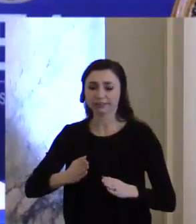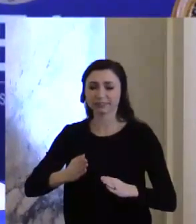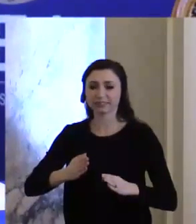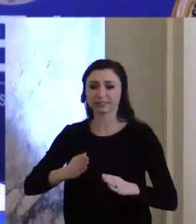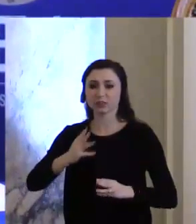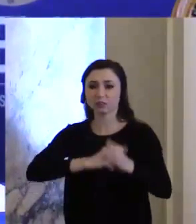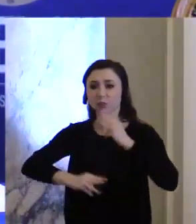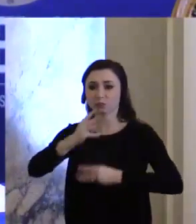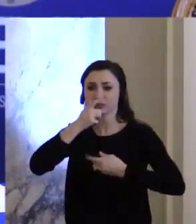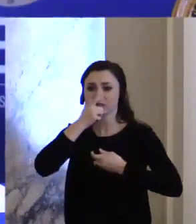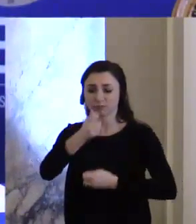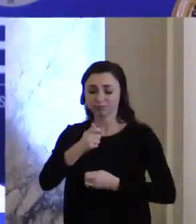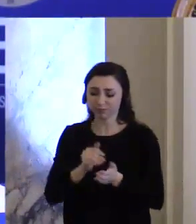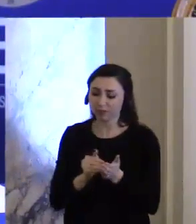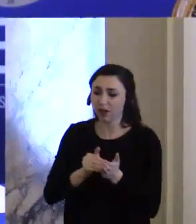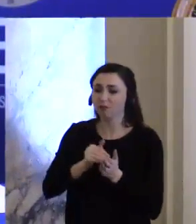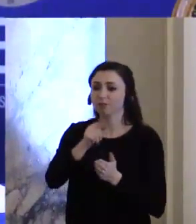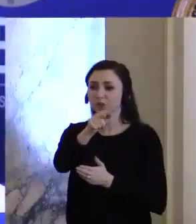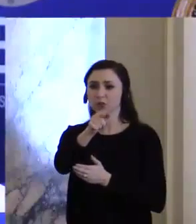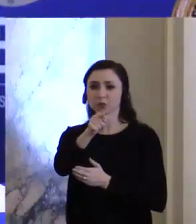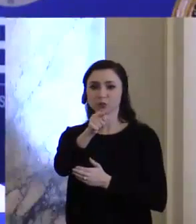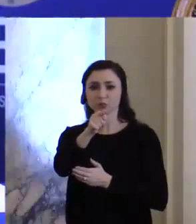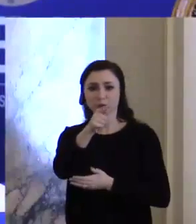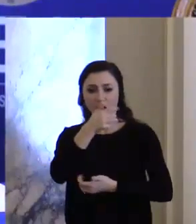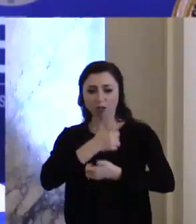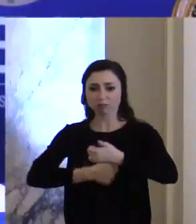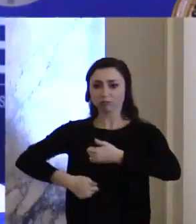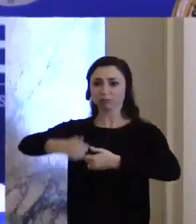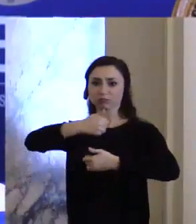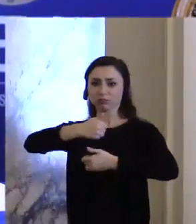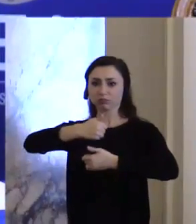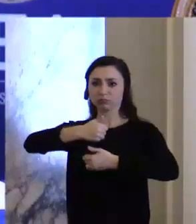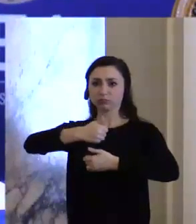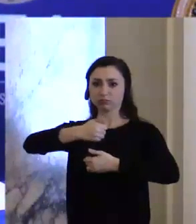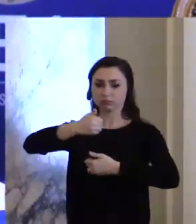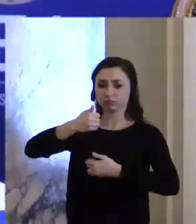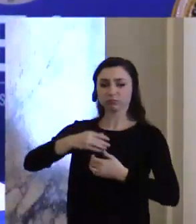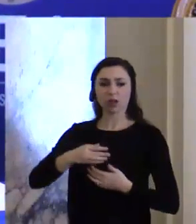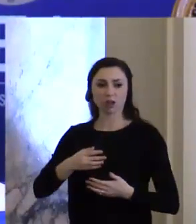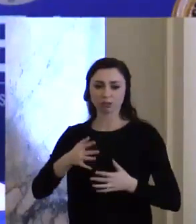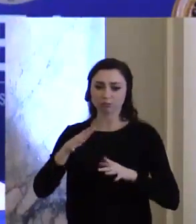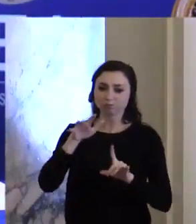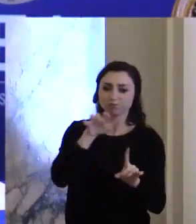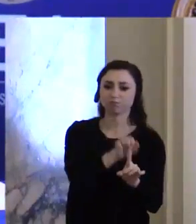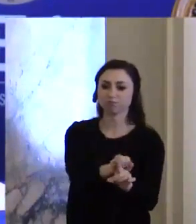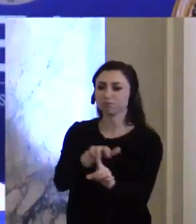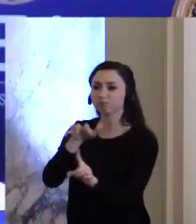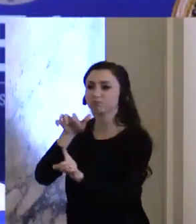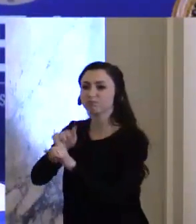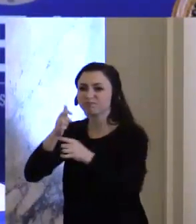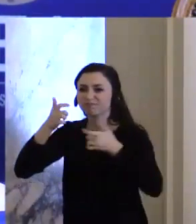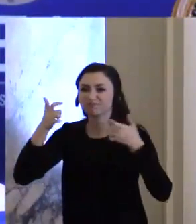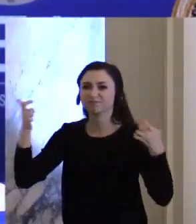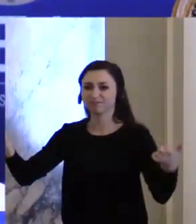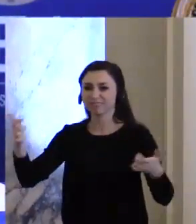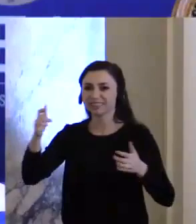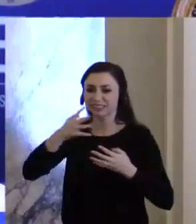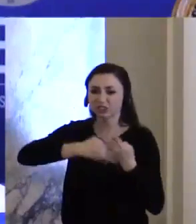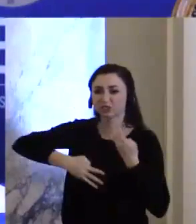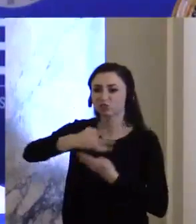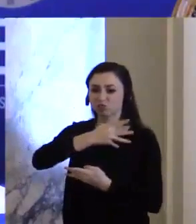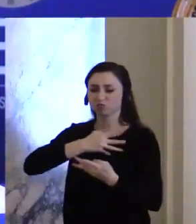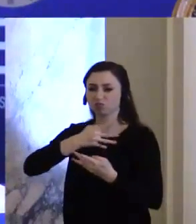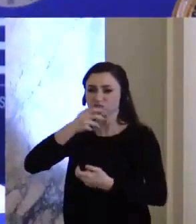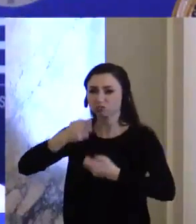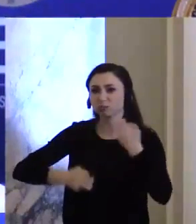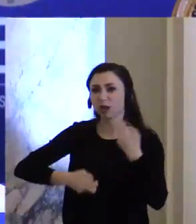la vanguardia enfrentando graves problemas sociales y utilizan su capacidad formidable de